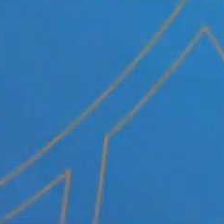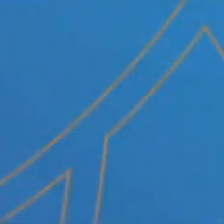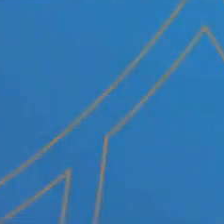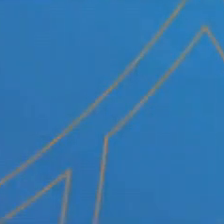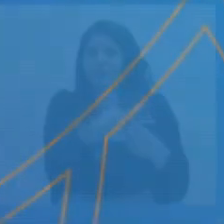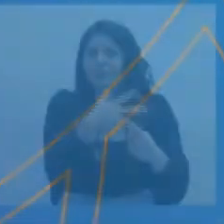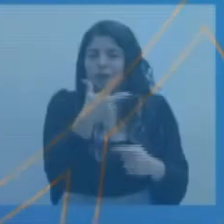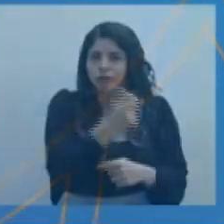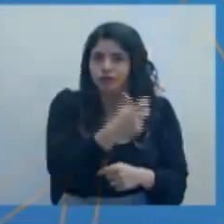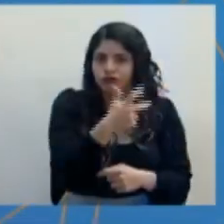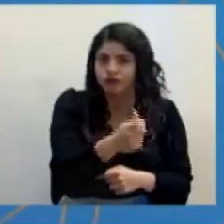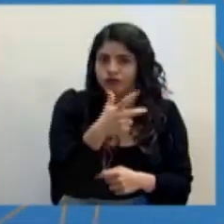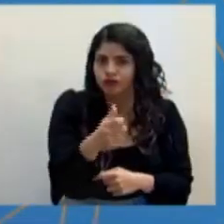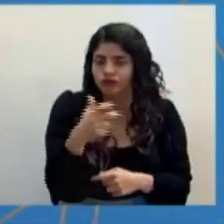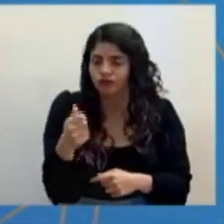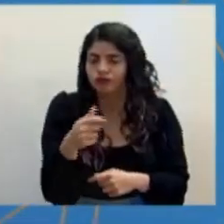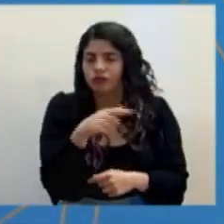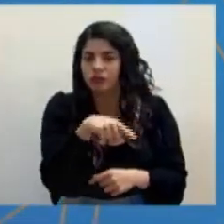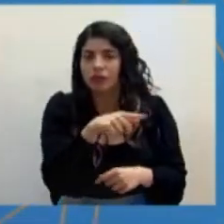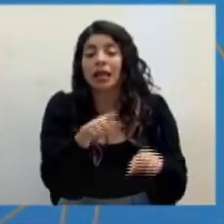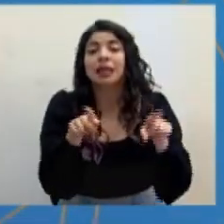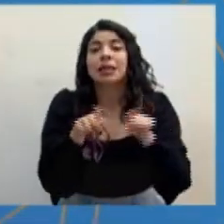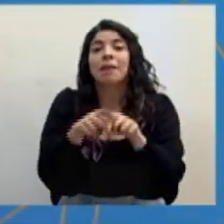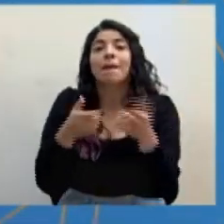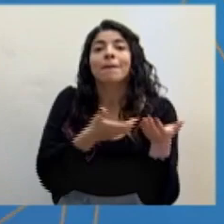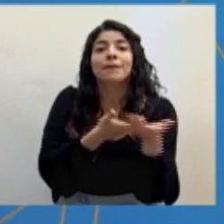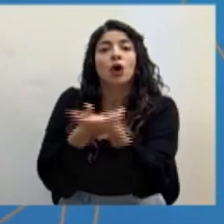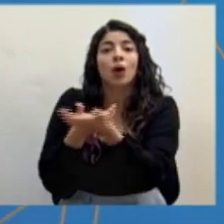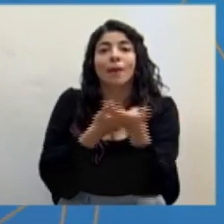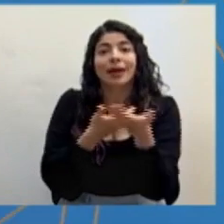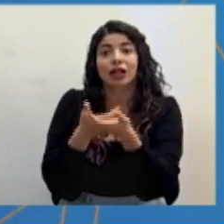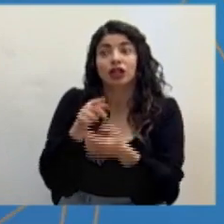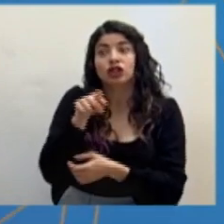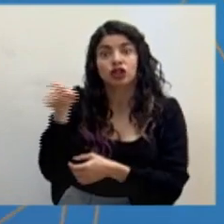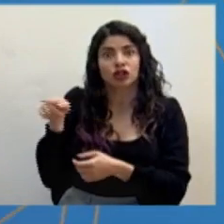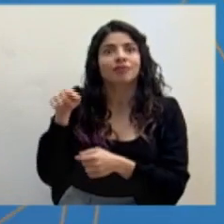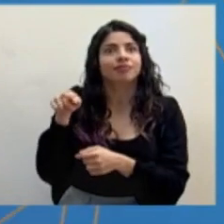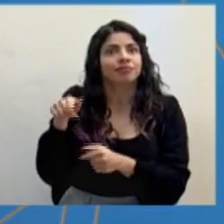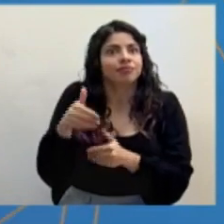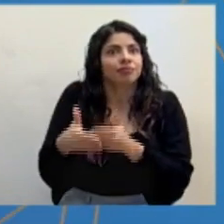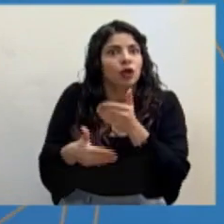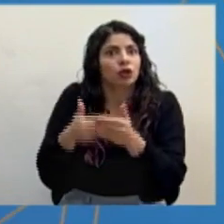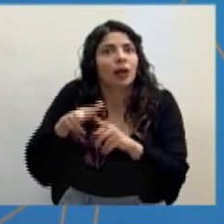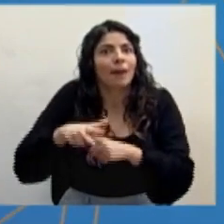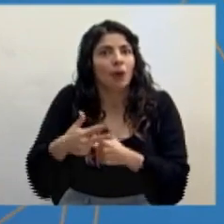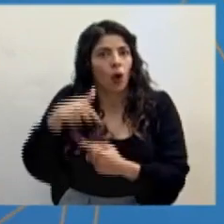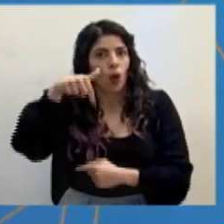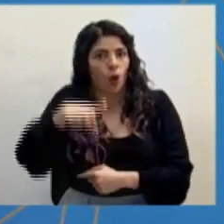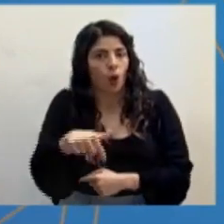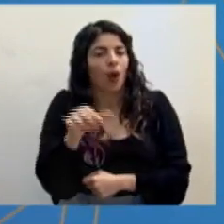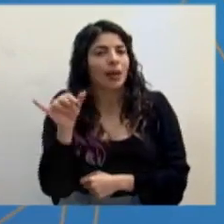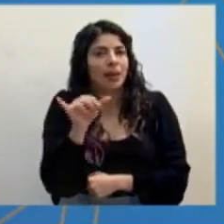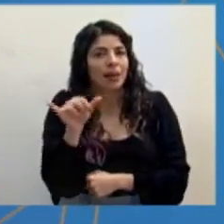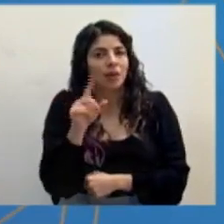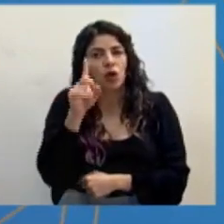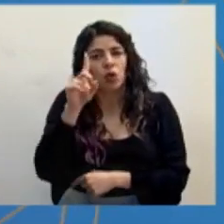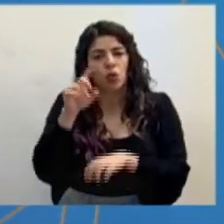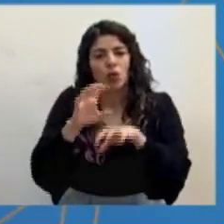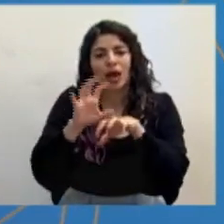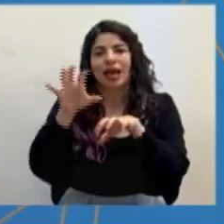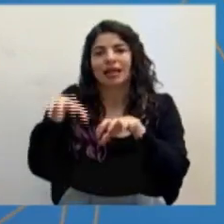y también al cuerpo de bomberos, que también es un proceso que inició hoy en una de las